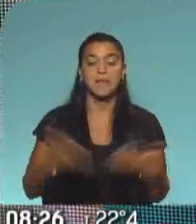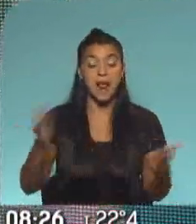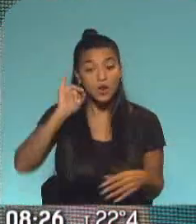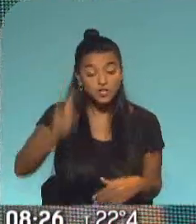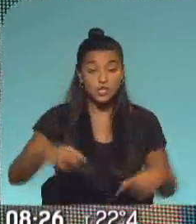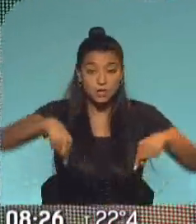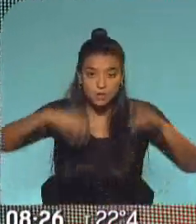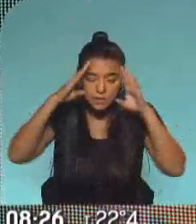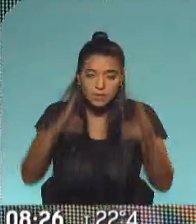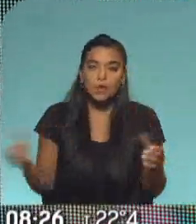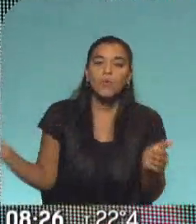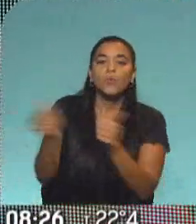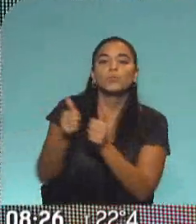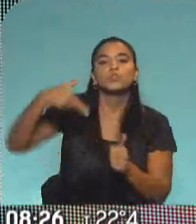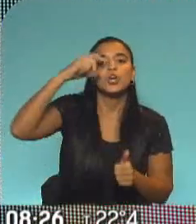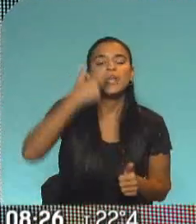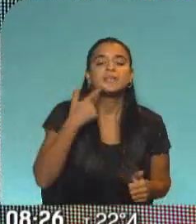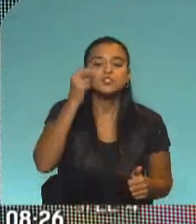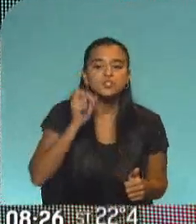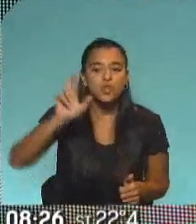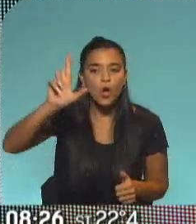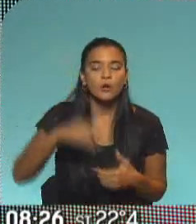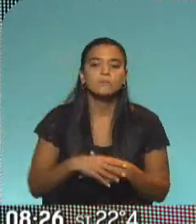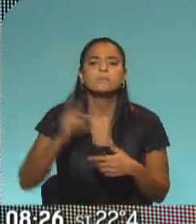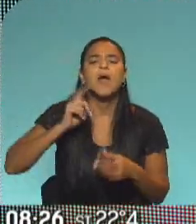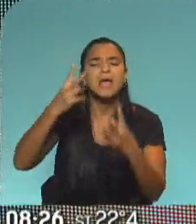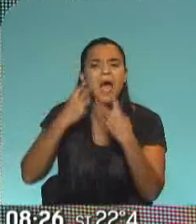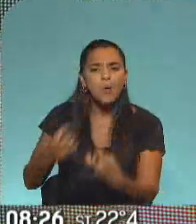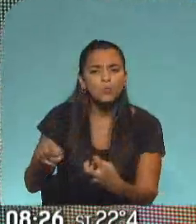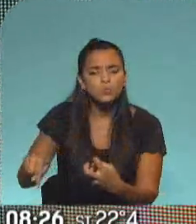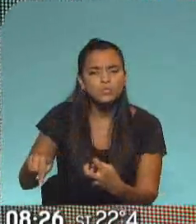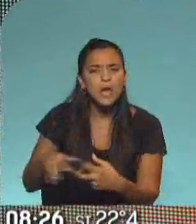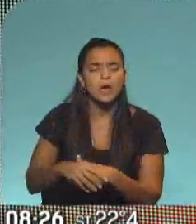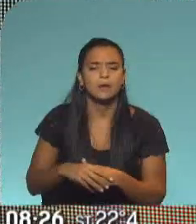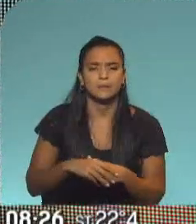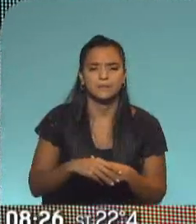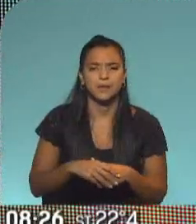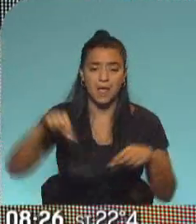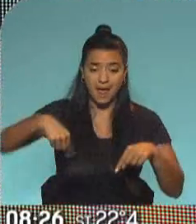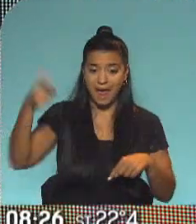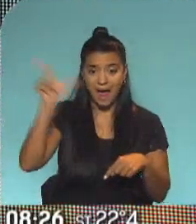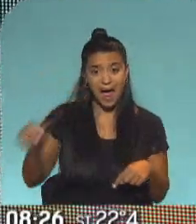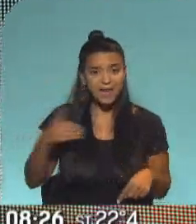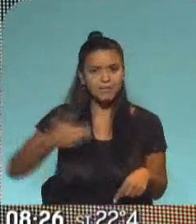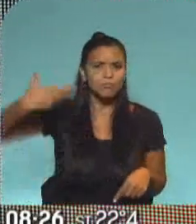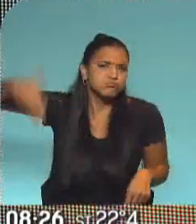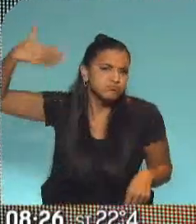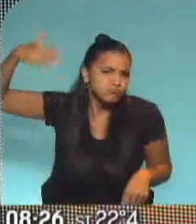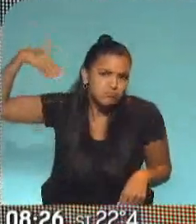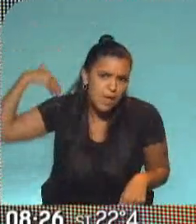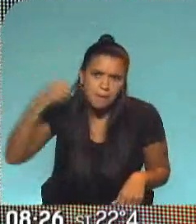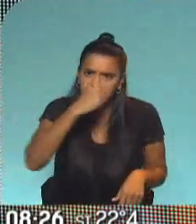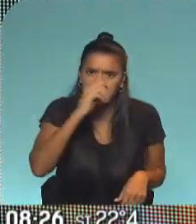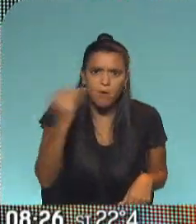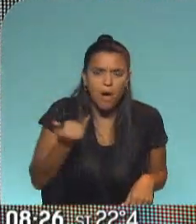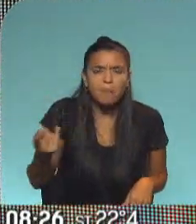Claro que sí, para ocuparnos junto a Néstor Espósito de una causa que en la República Argentina viene desde hace mucho